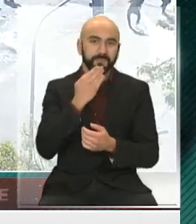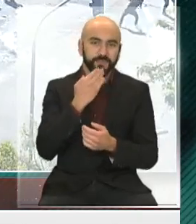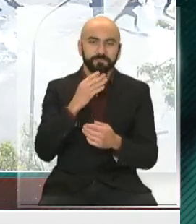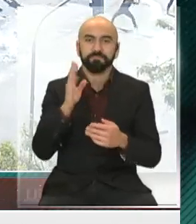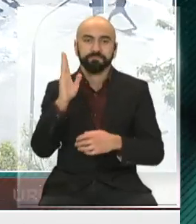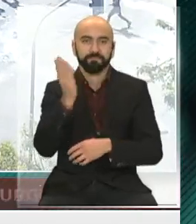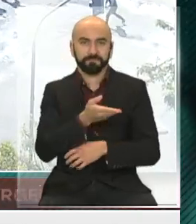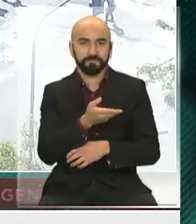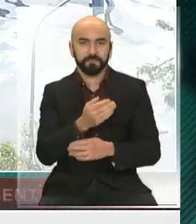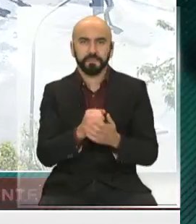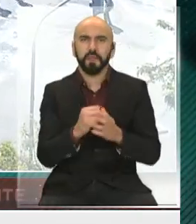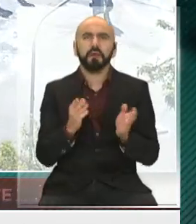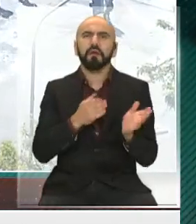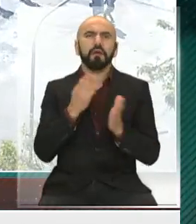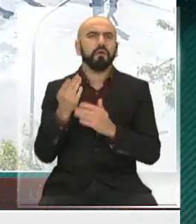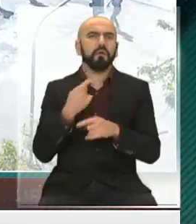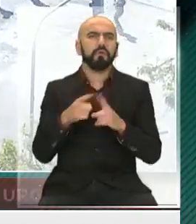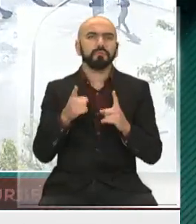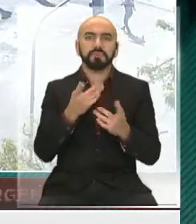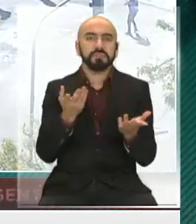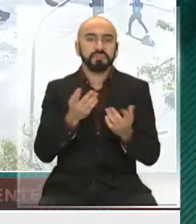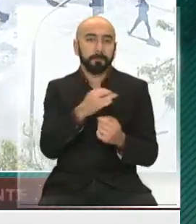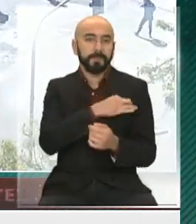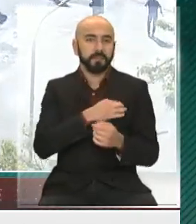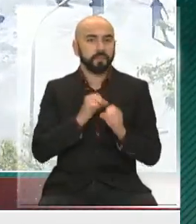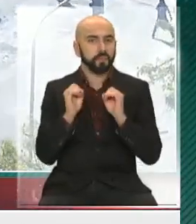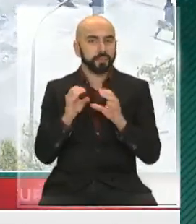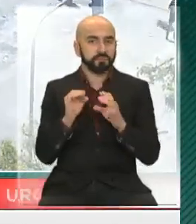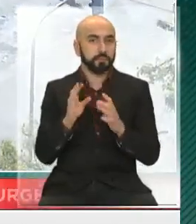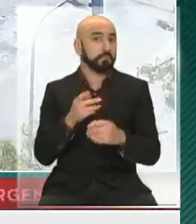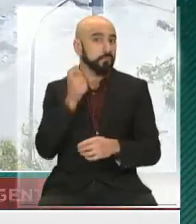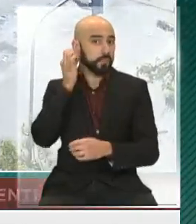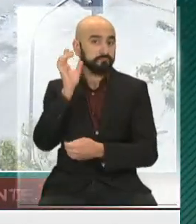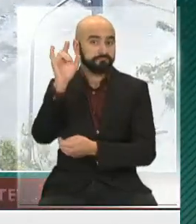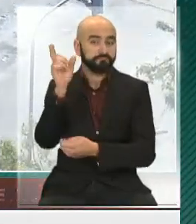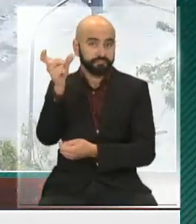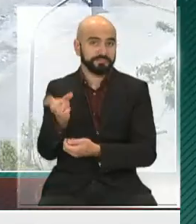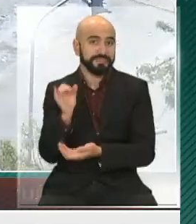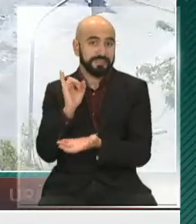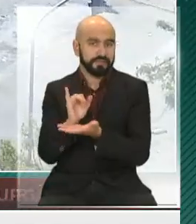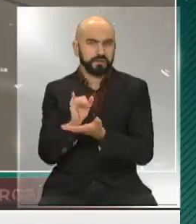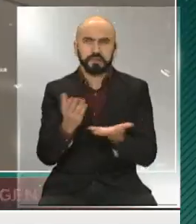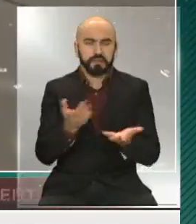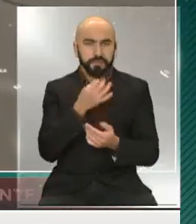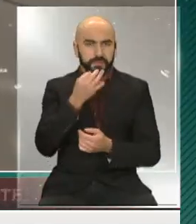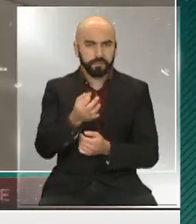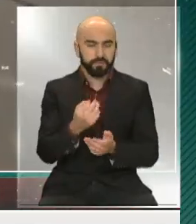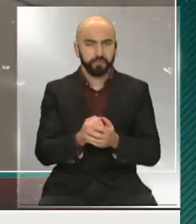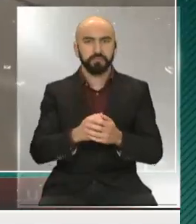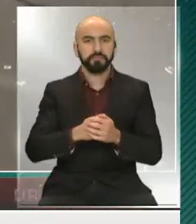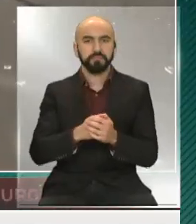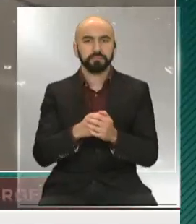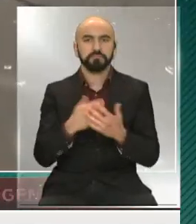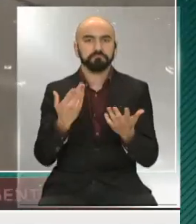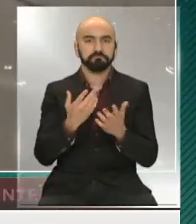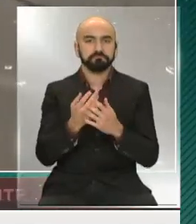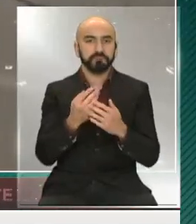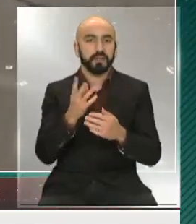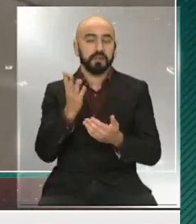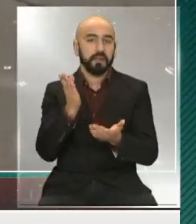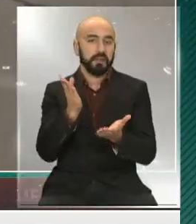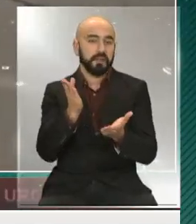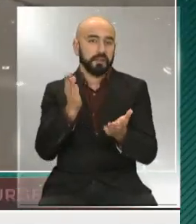otros planteles vamos a ver qué decide la ministra educación la intendenta en realidad agregó las clases a nivel regional claro